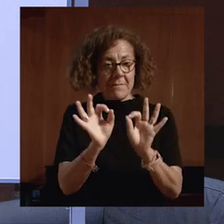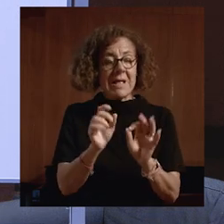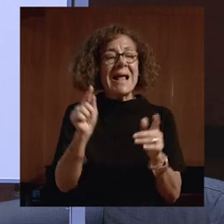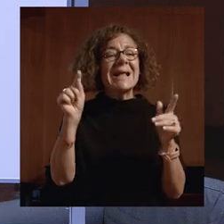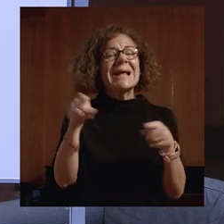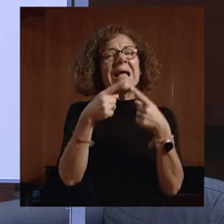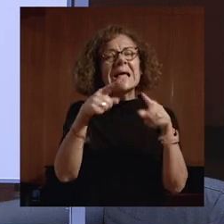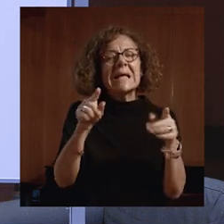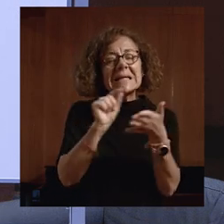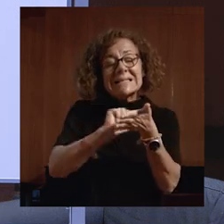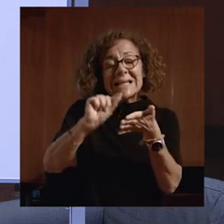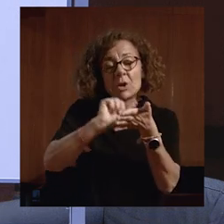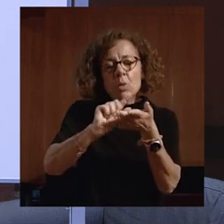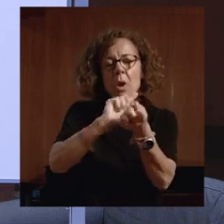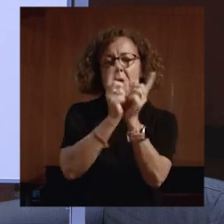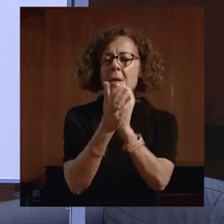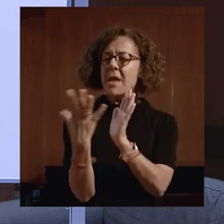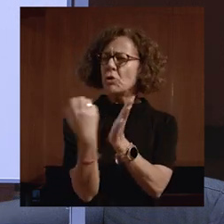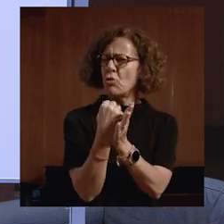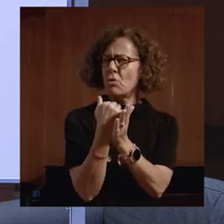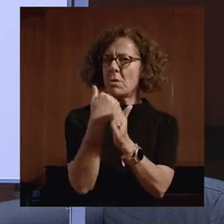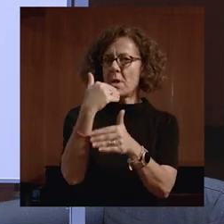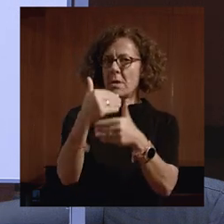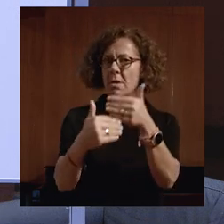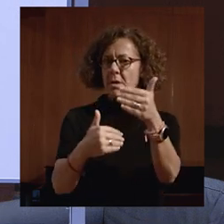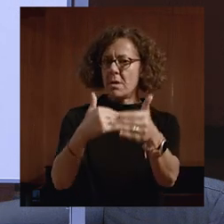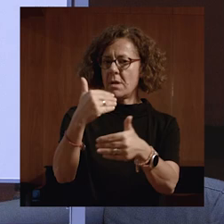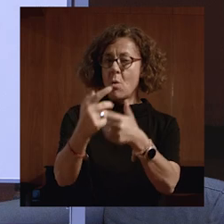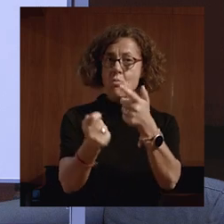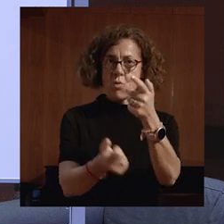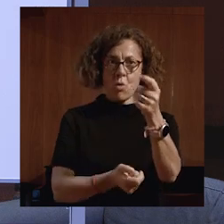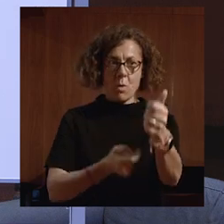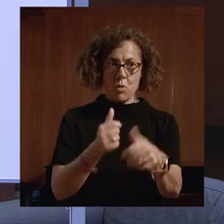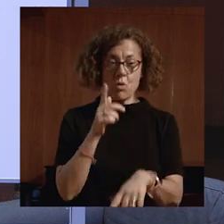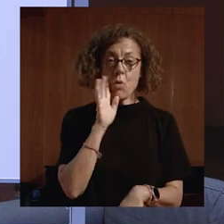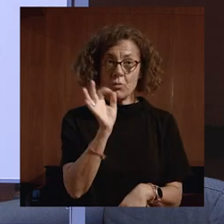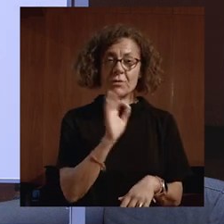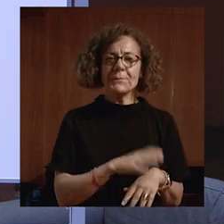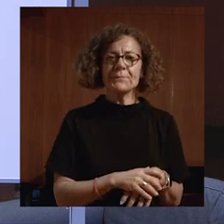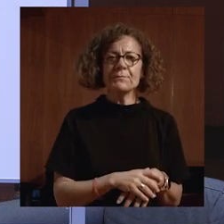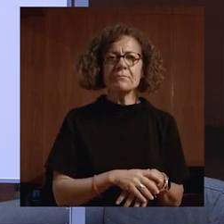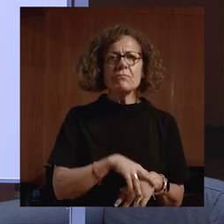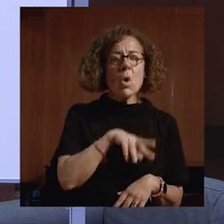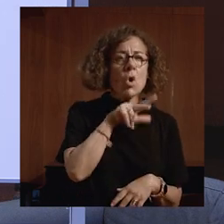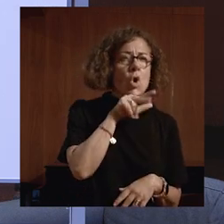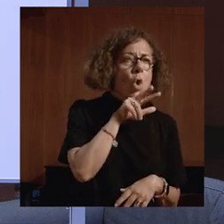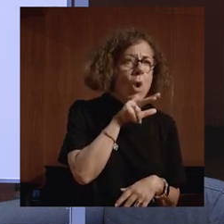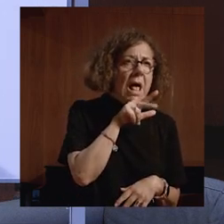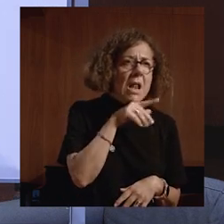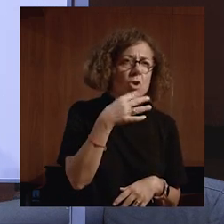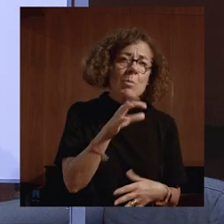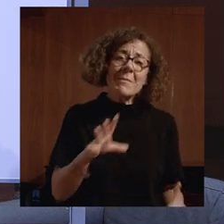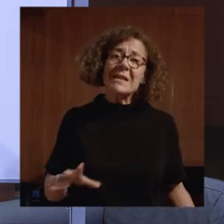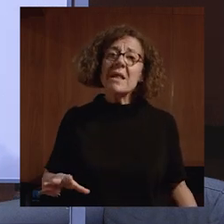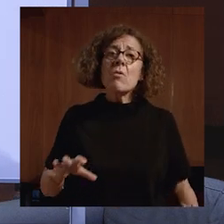lo cambia todo, muy paulatinamente, eso sí, evidentemente. Lo oral suele estar